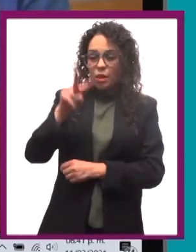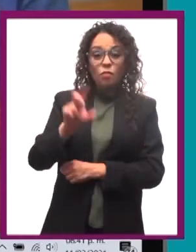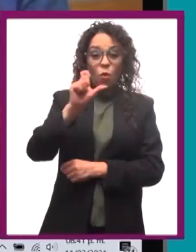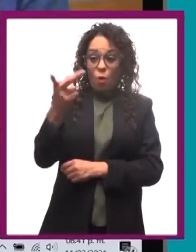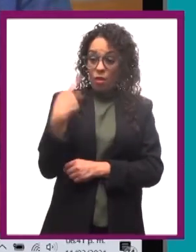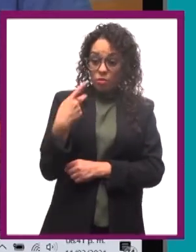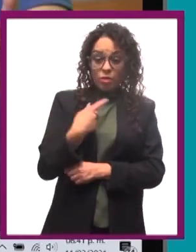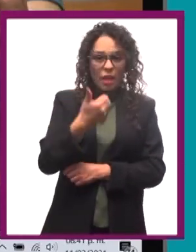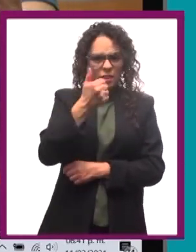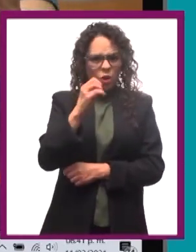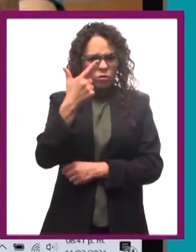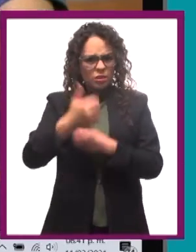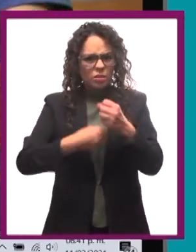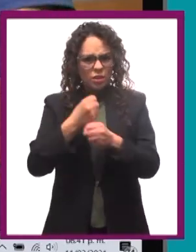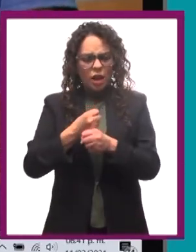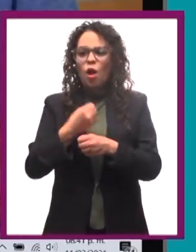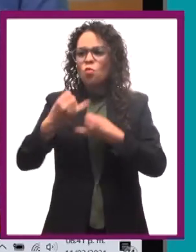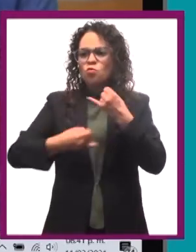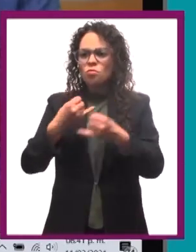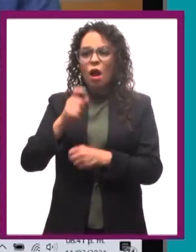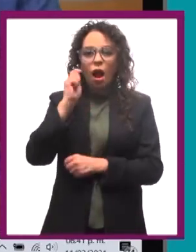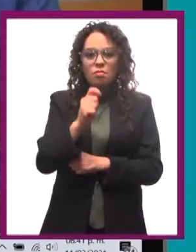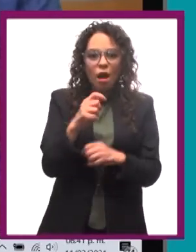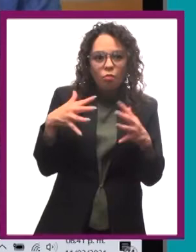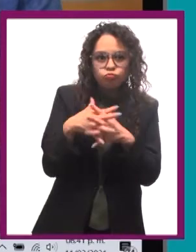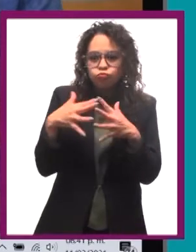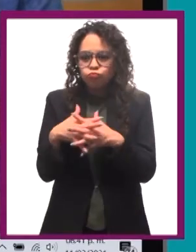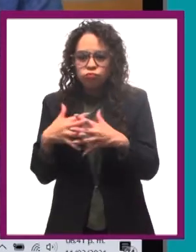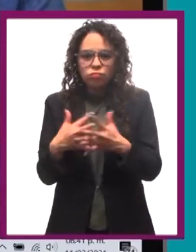las guerritas. Jugábamos a los zombies, de hecho.